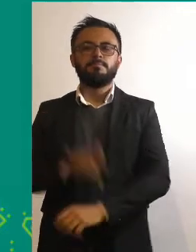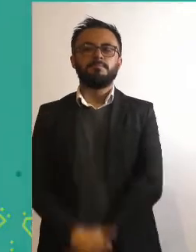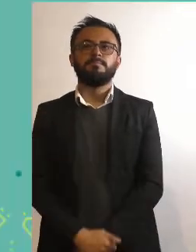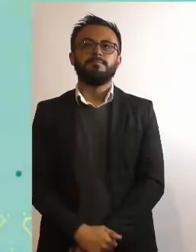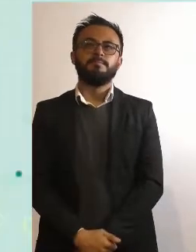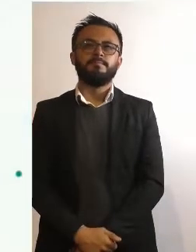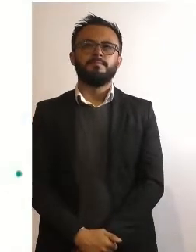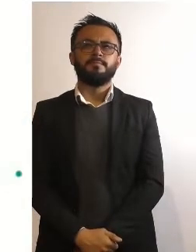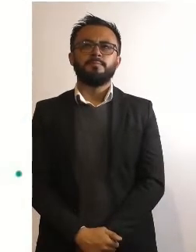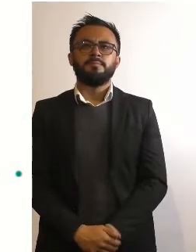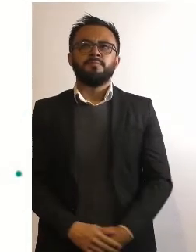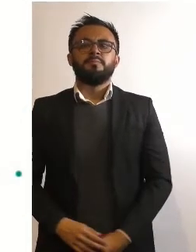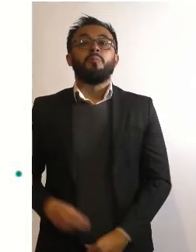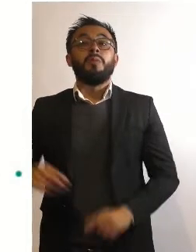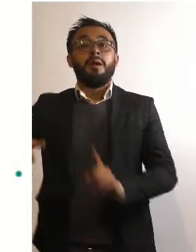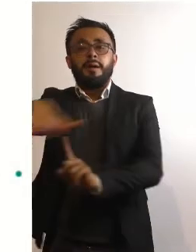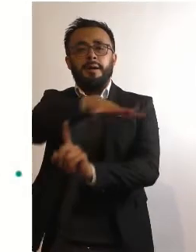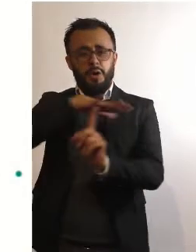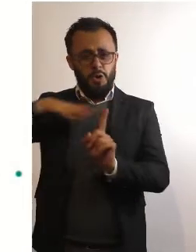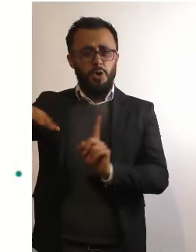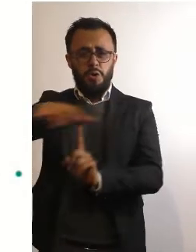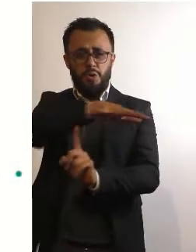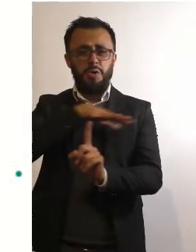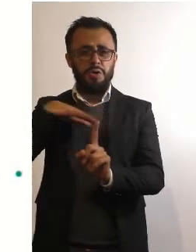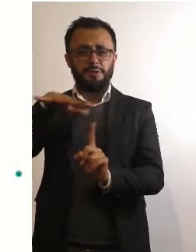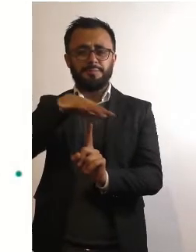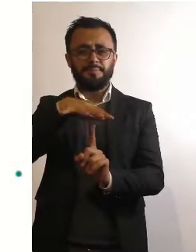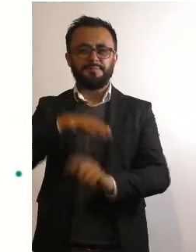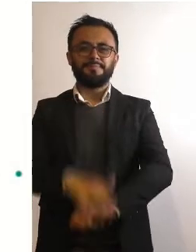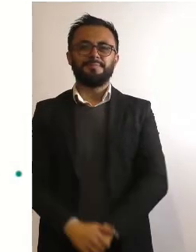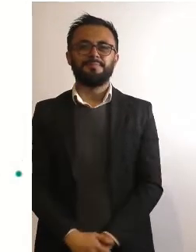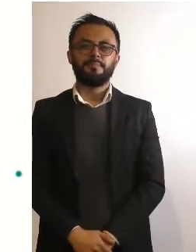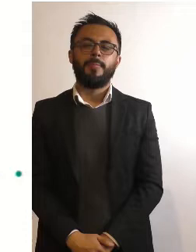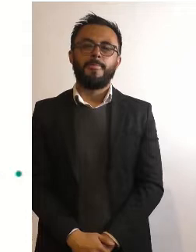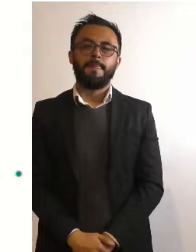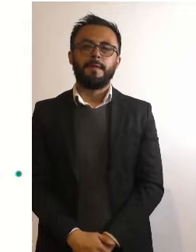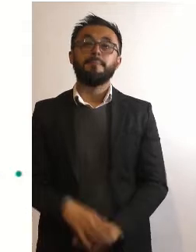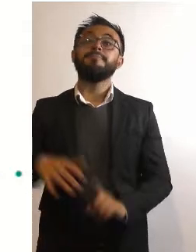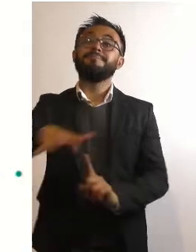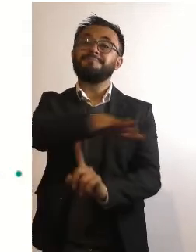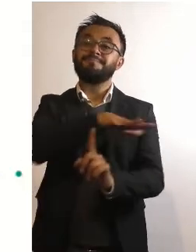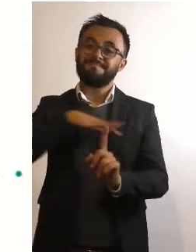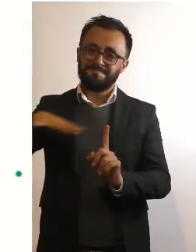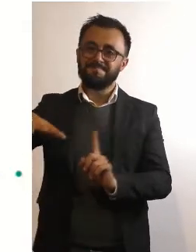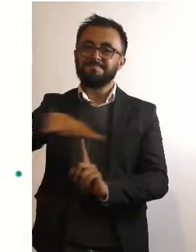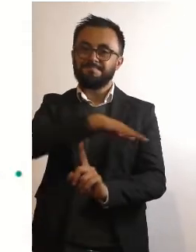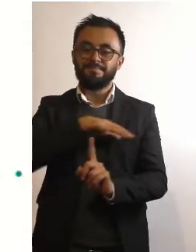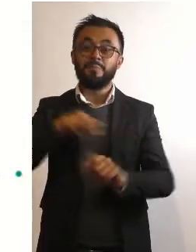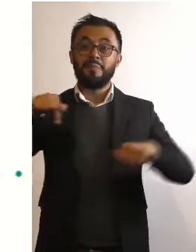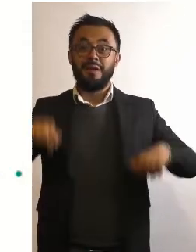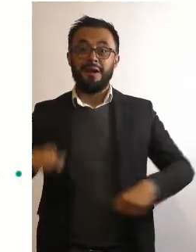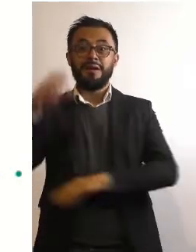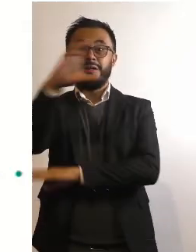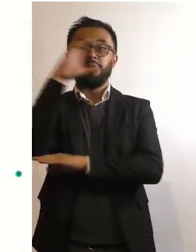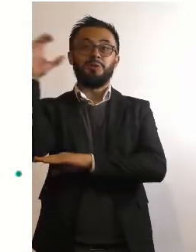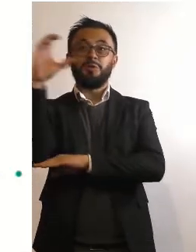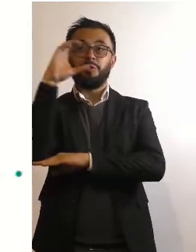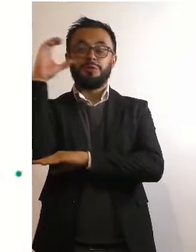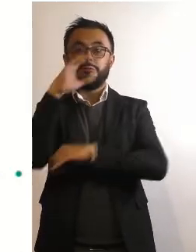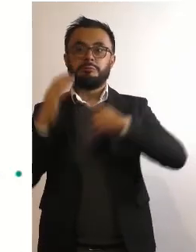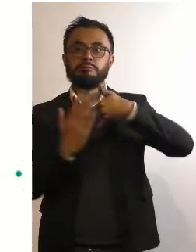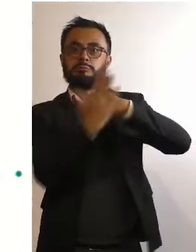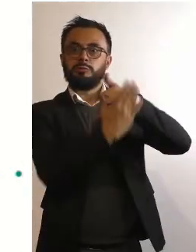En cuanto al contexto, vemos cómo la educación superior en Colombia viene atravesando